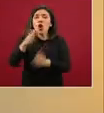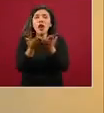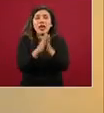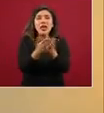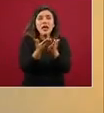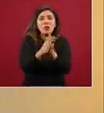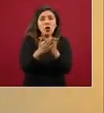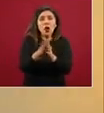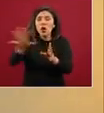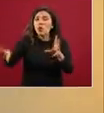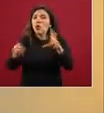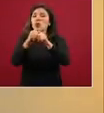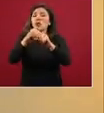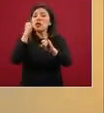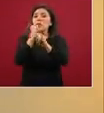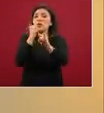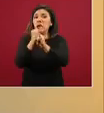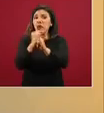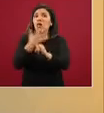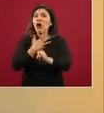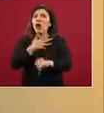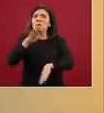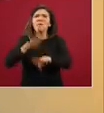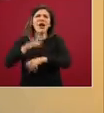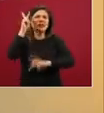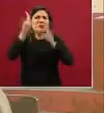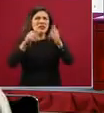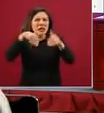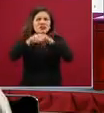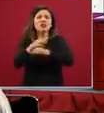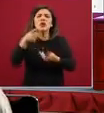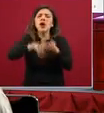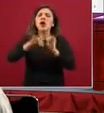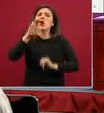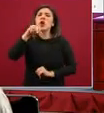hasta 500,000 de visitas diarias en la página